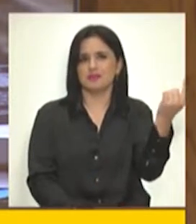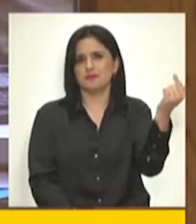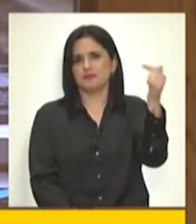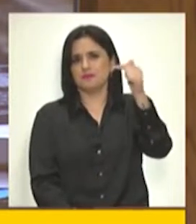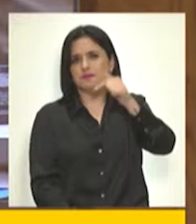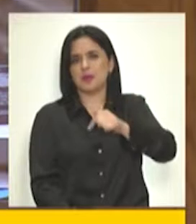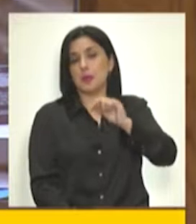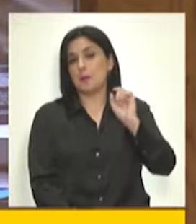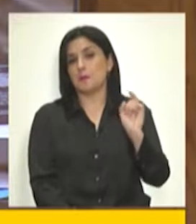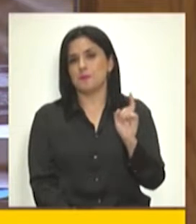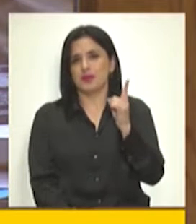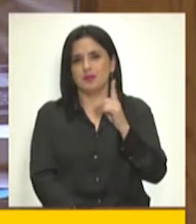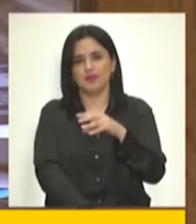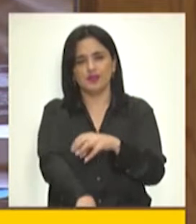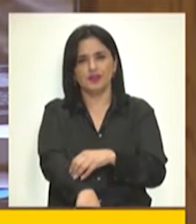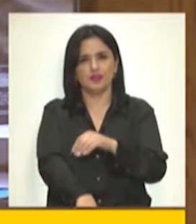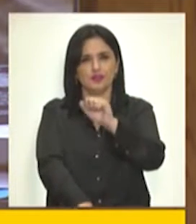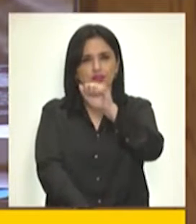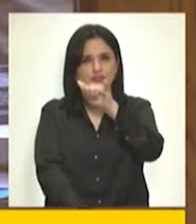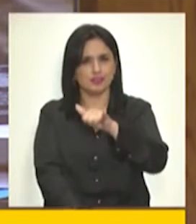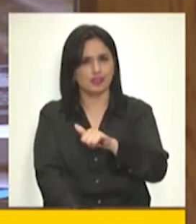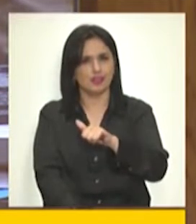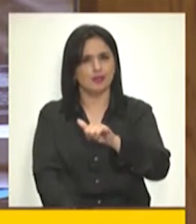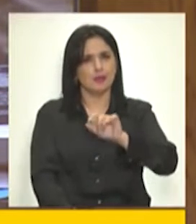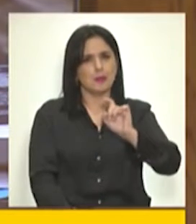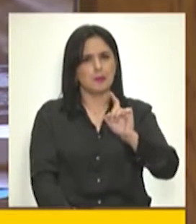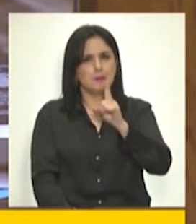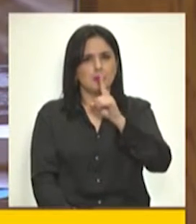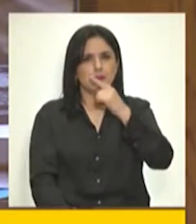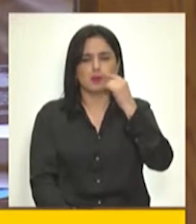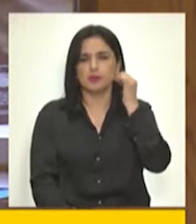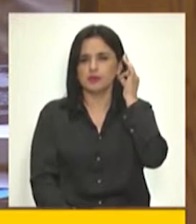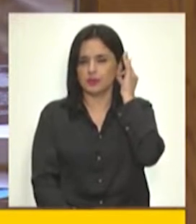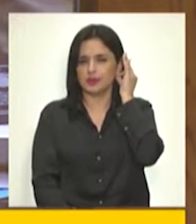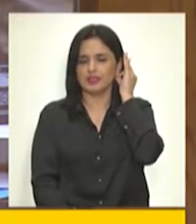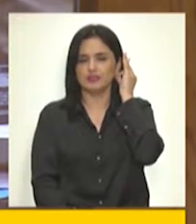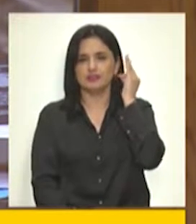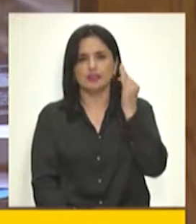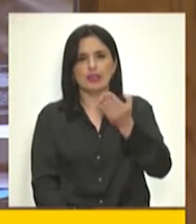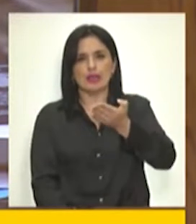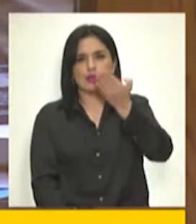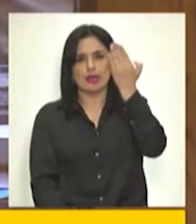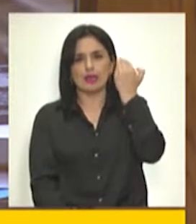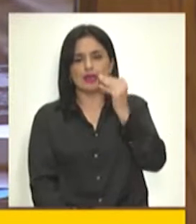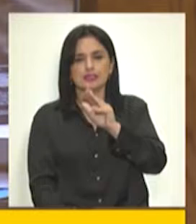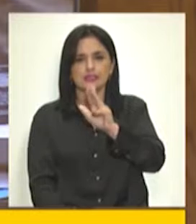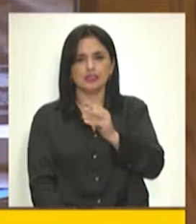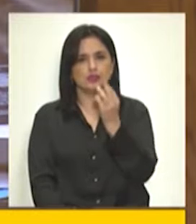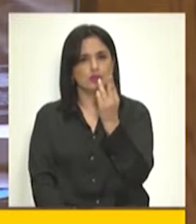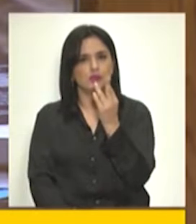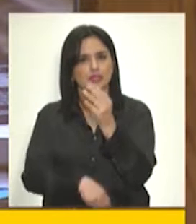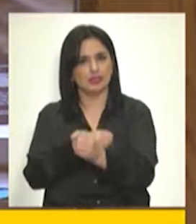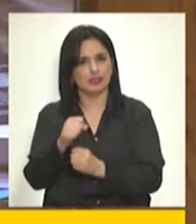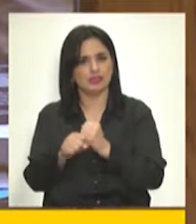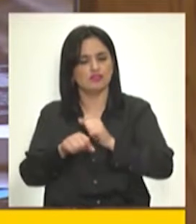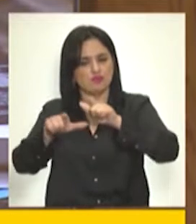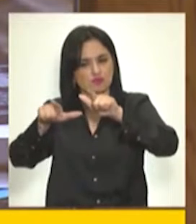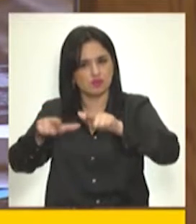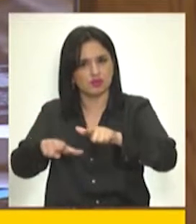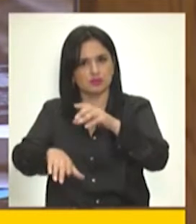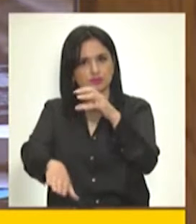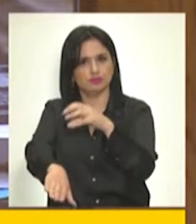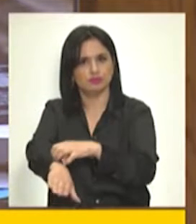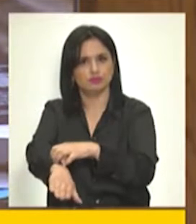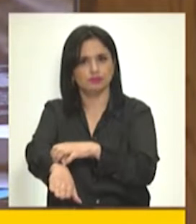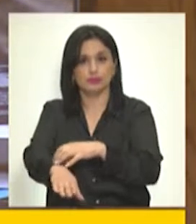dice en la región de aysén Pioneros y pioneras que hace 93 años decidieron asentarse en esos parajes en unas condiciones